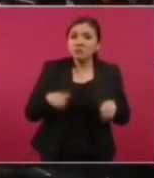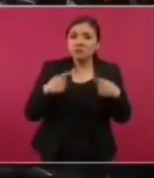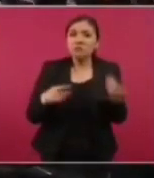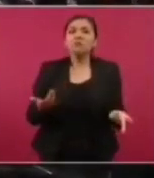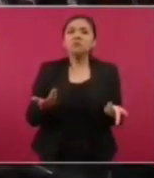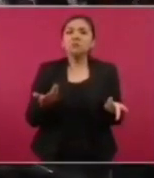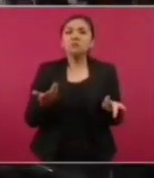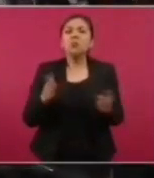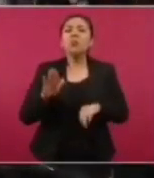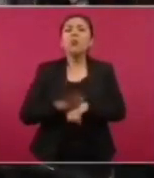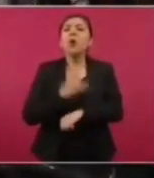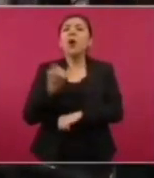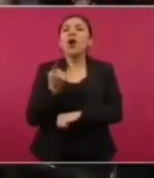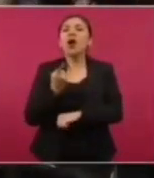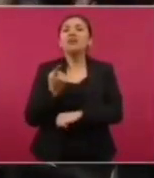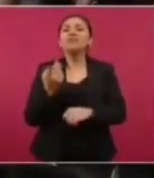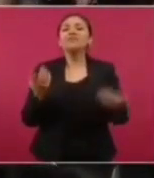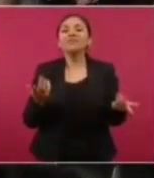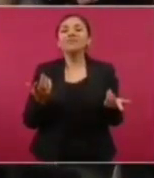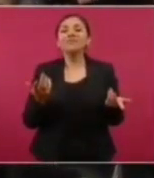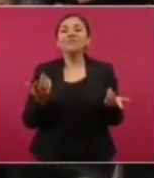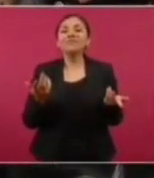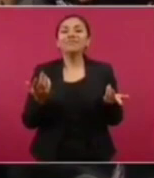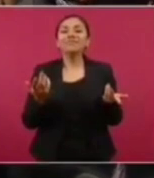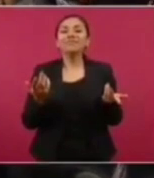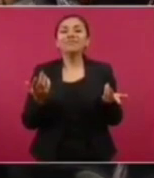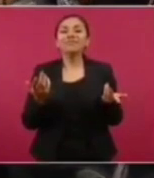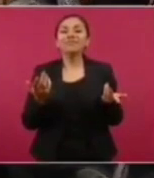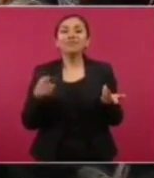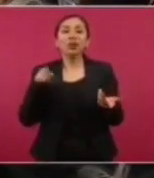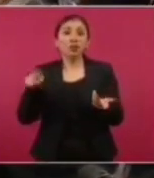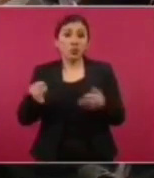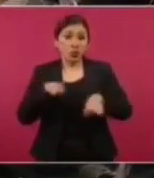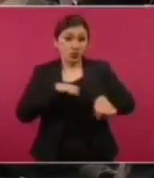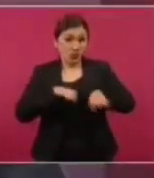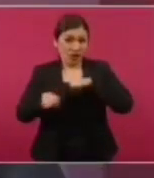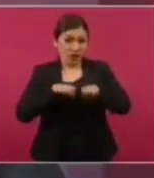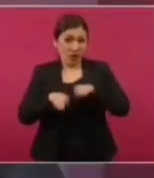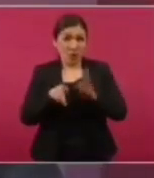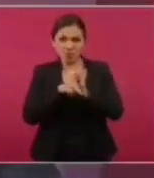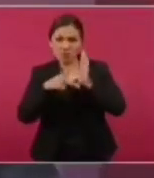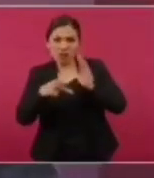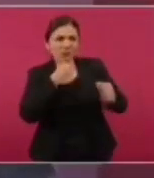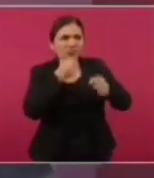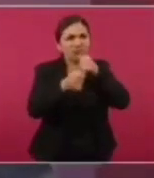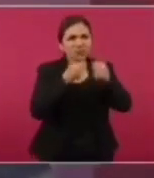con esta noble actividad